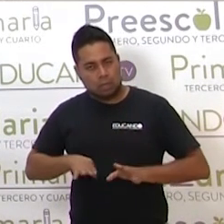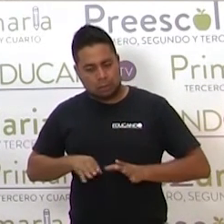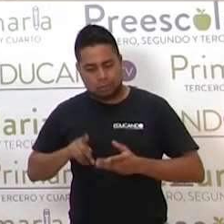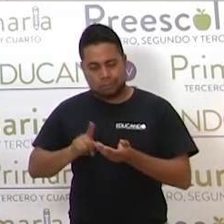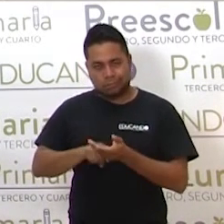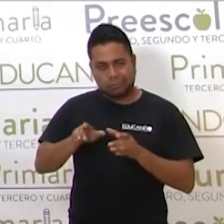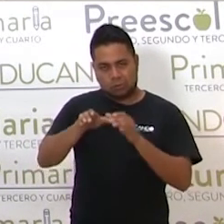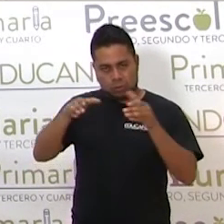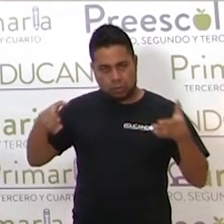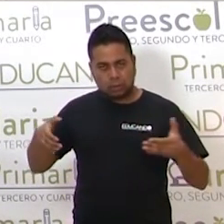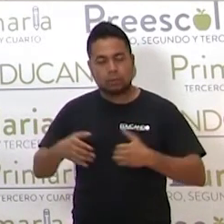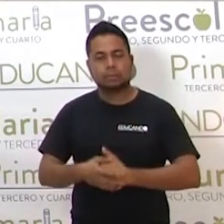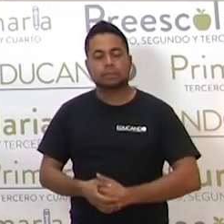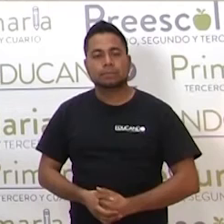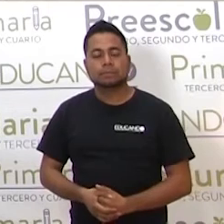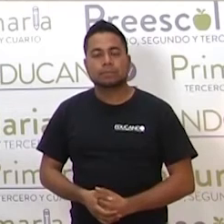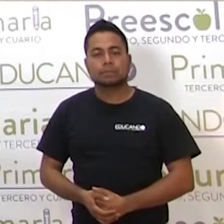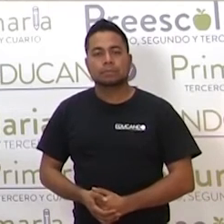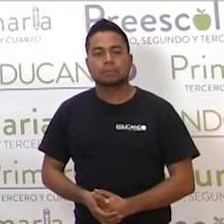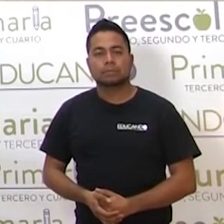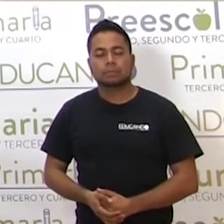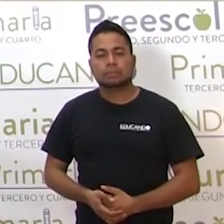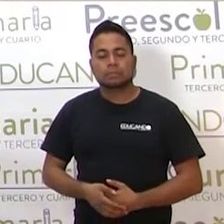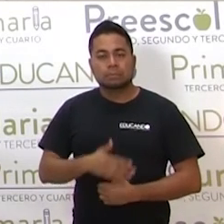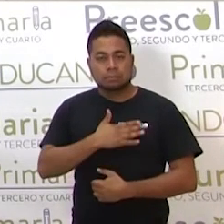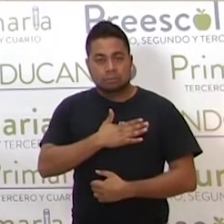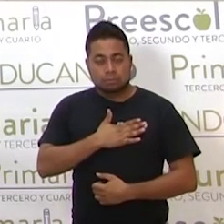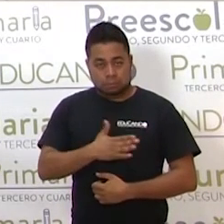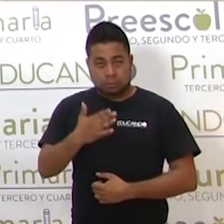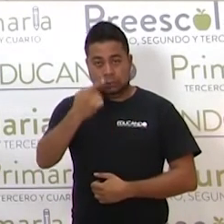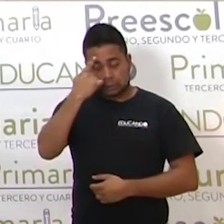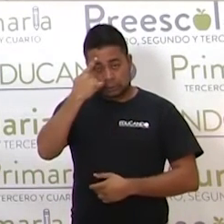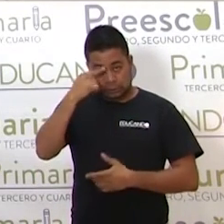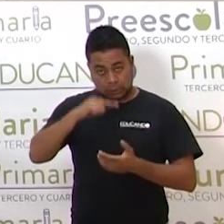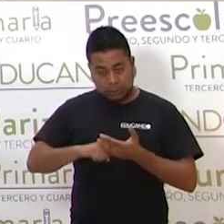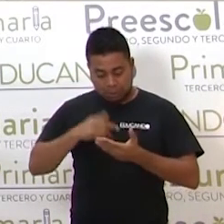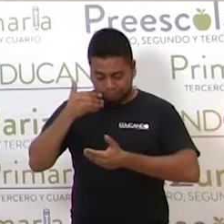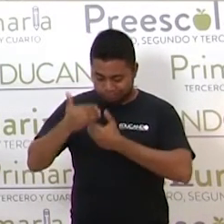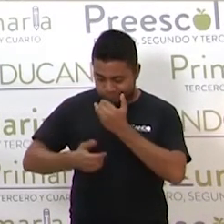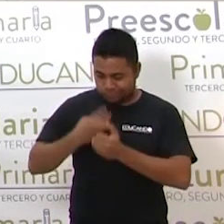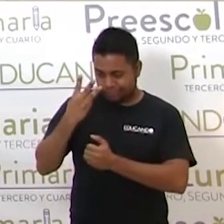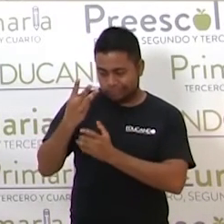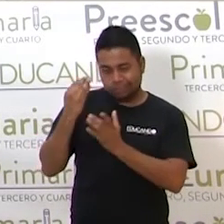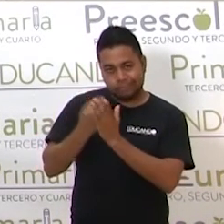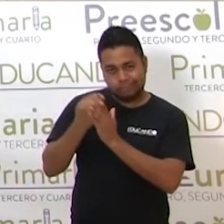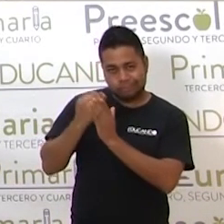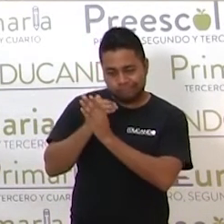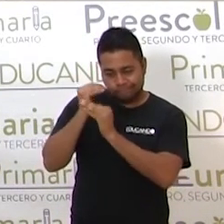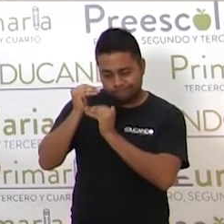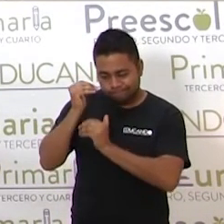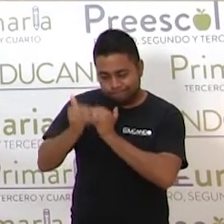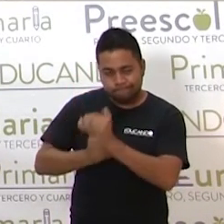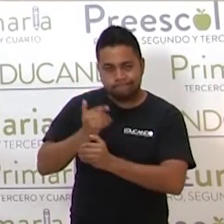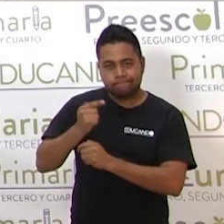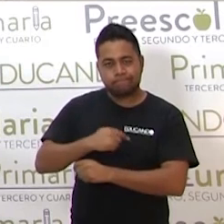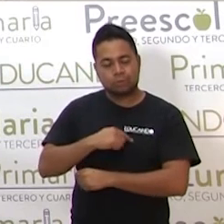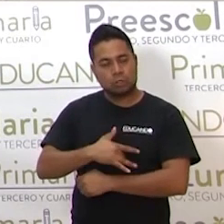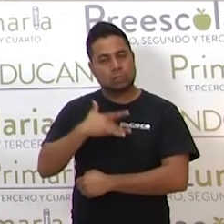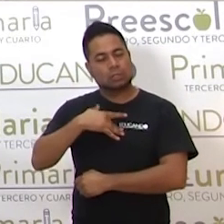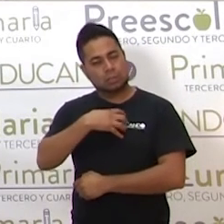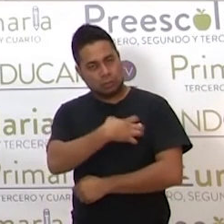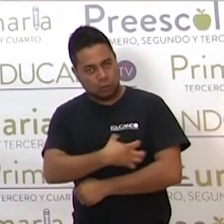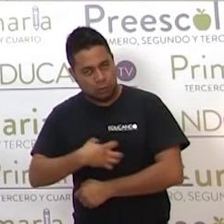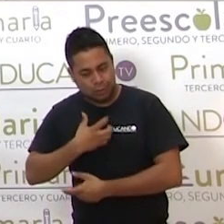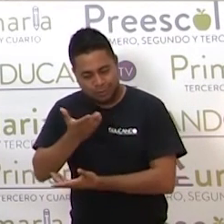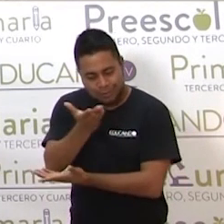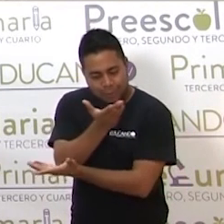cuento. Pues bien, creo que a lo largo de estas 3 sesiones, yo estuve muy contento